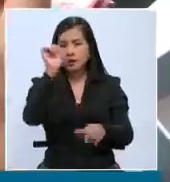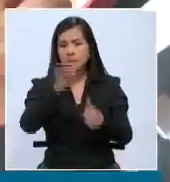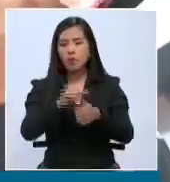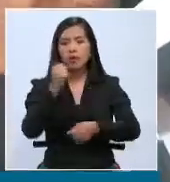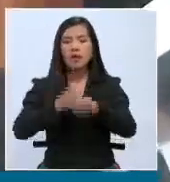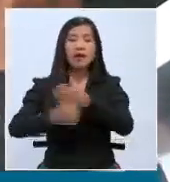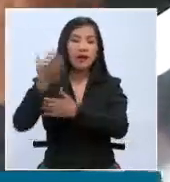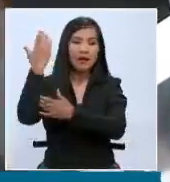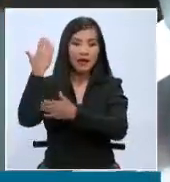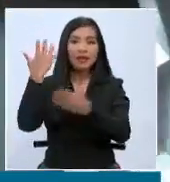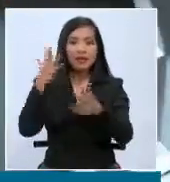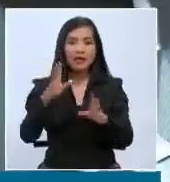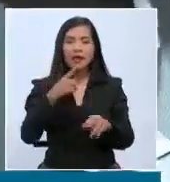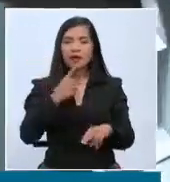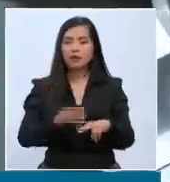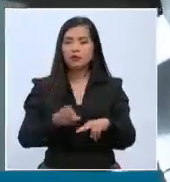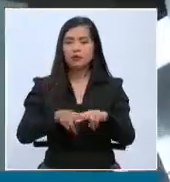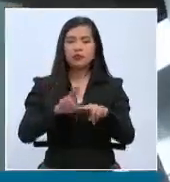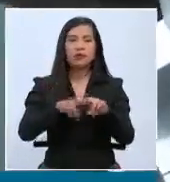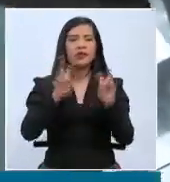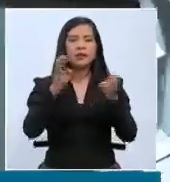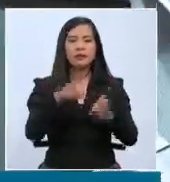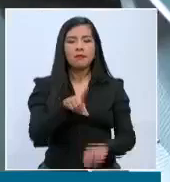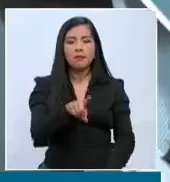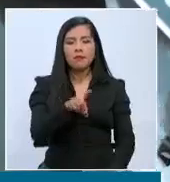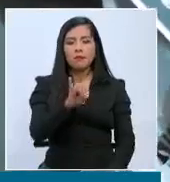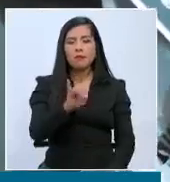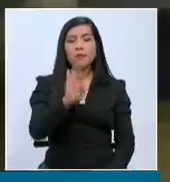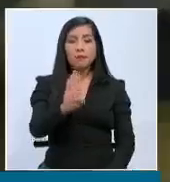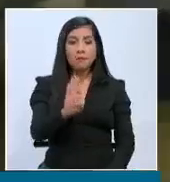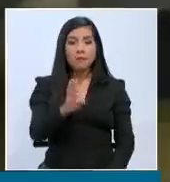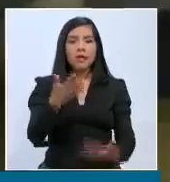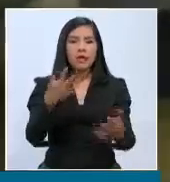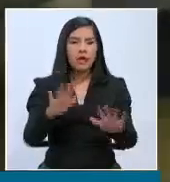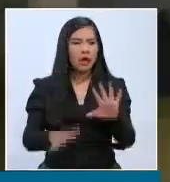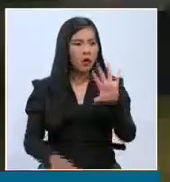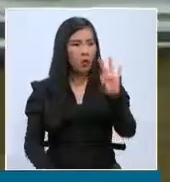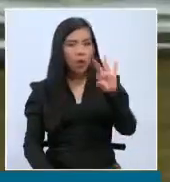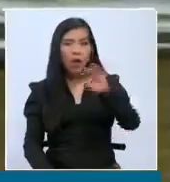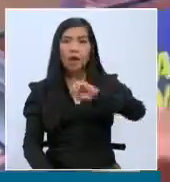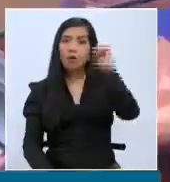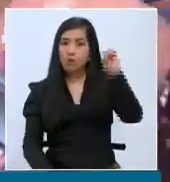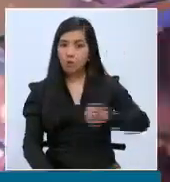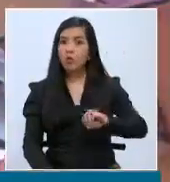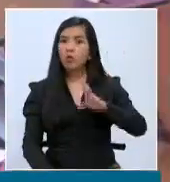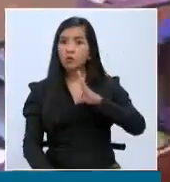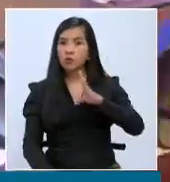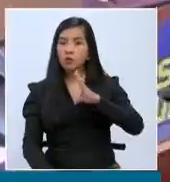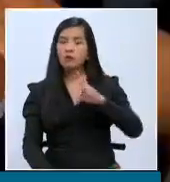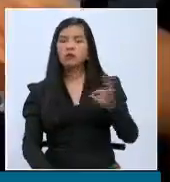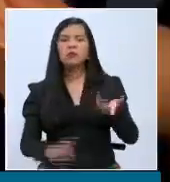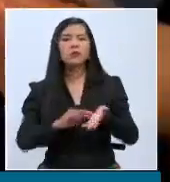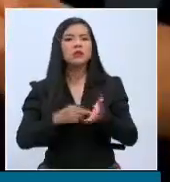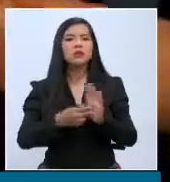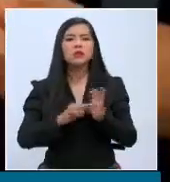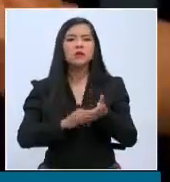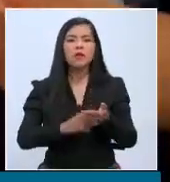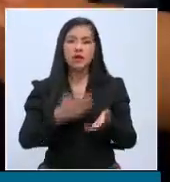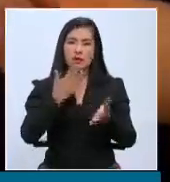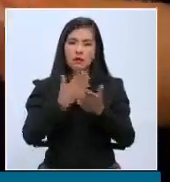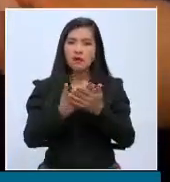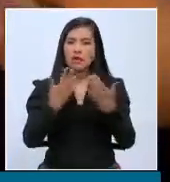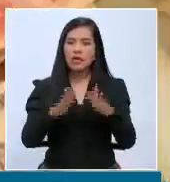el crecimiento del Producto Interno Bruto llegó a más de 9%, que es pues una